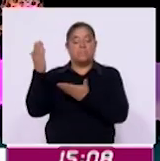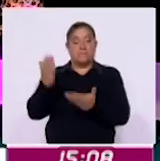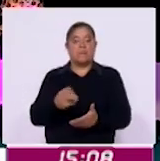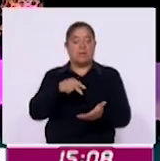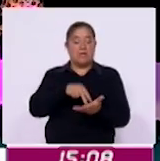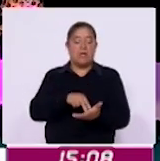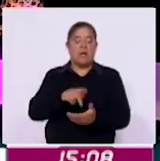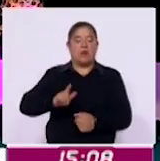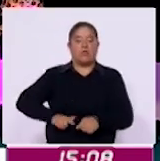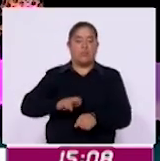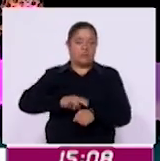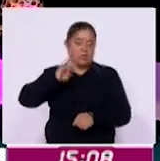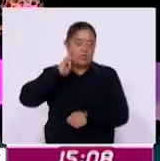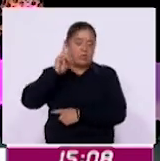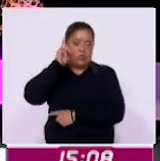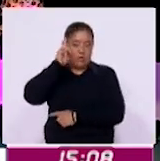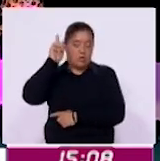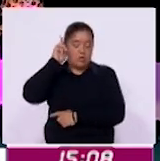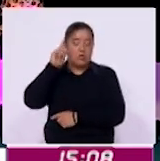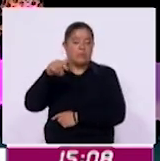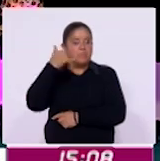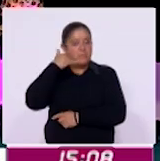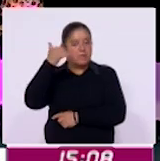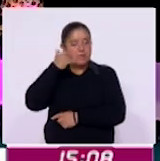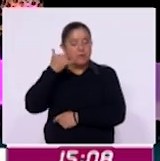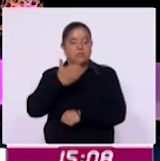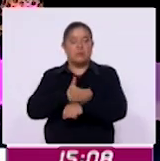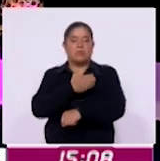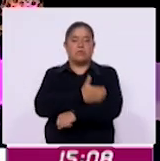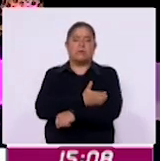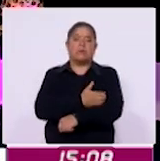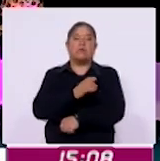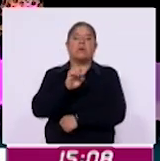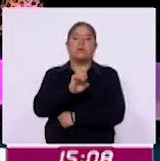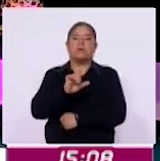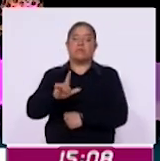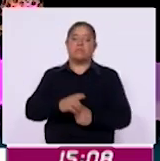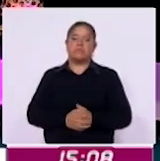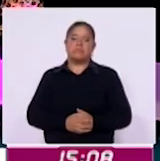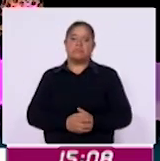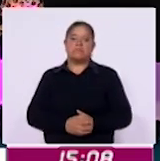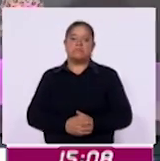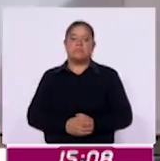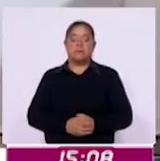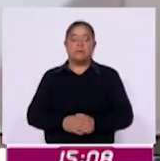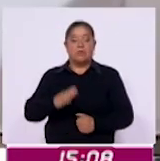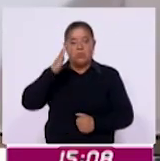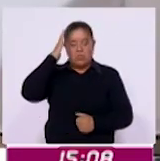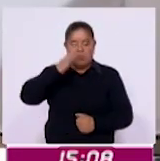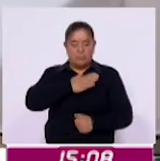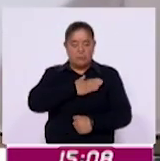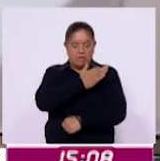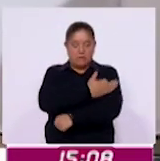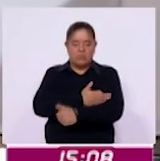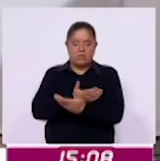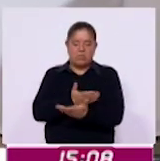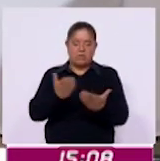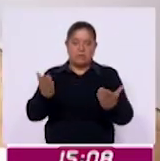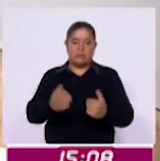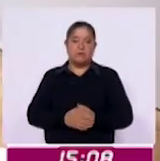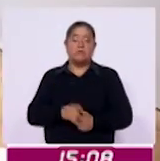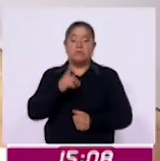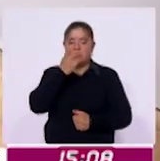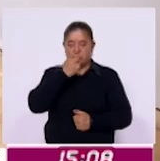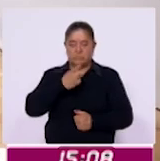ello, nos vamos a enlazar vía telefónica con mi compañera Edith López. Adelante. Nelly, muy buena tarde, buena tarde al auditorio. Como bien